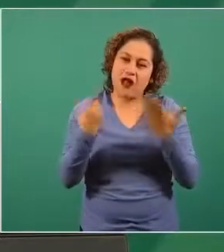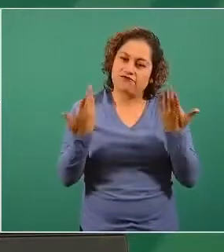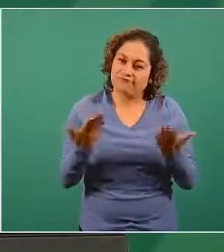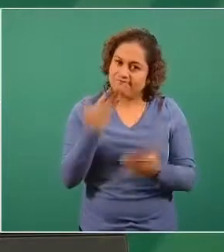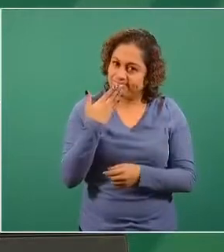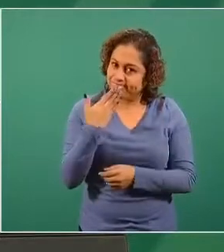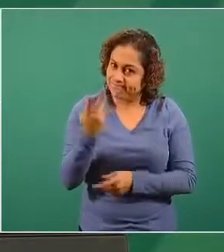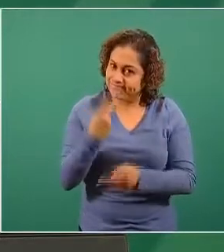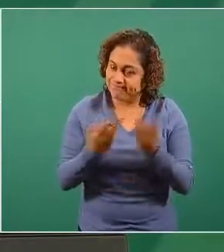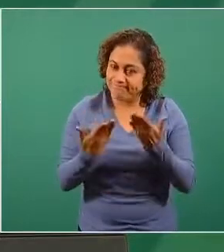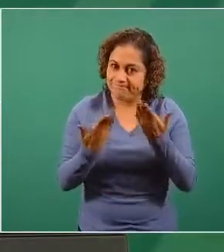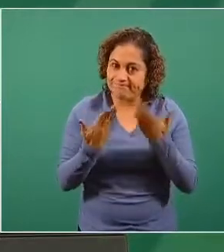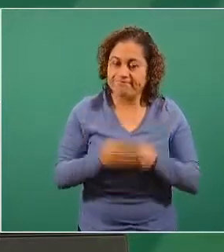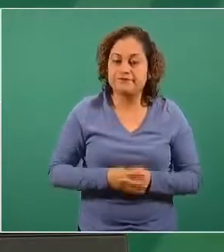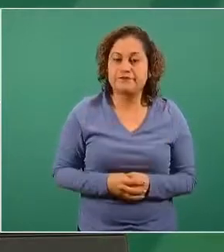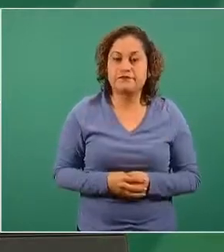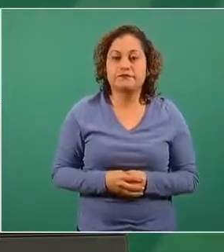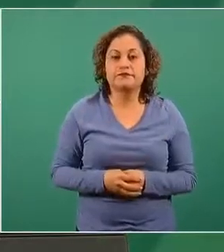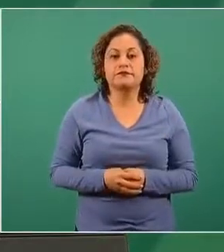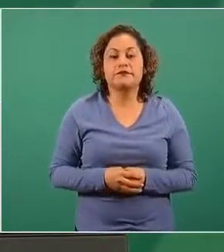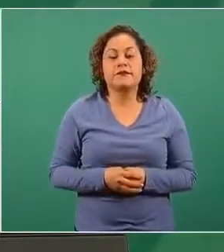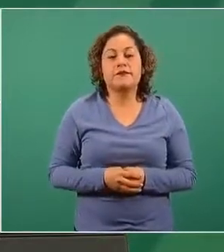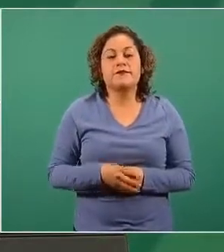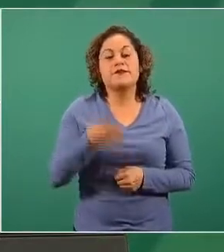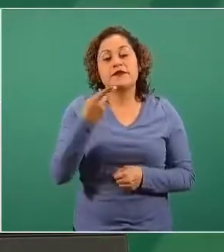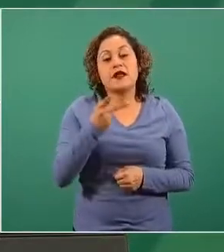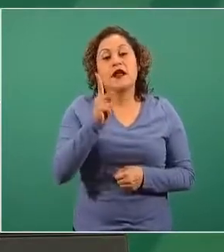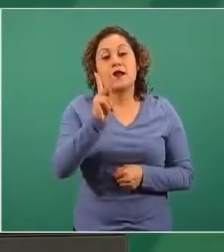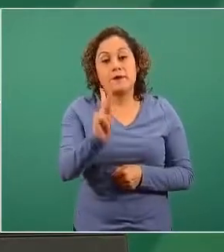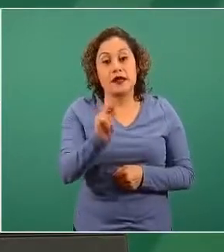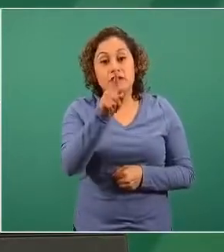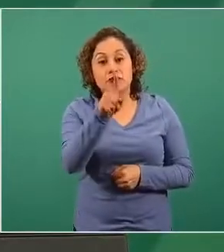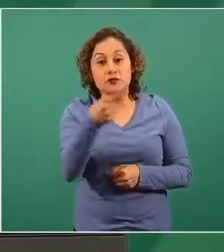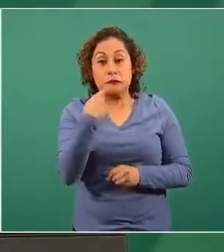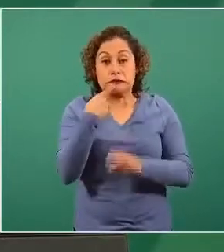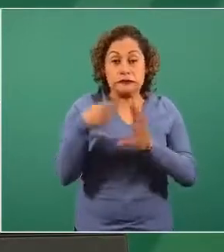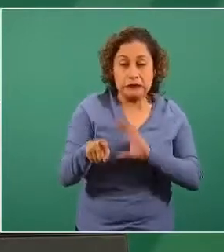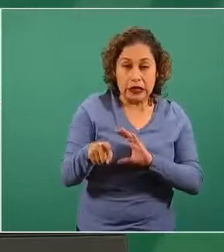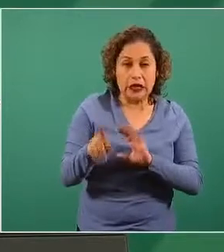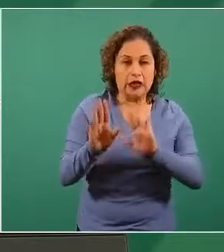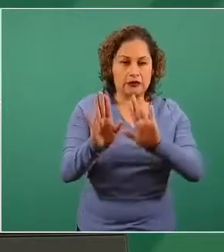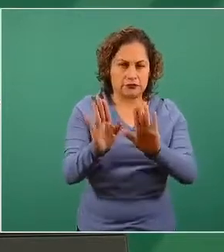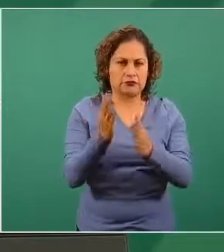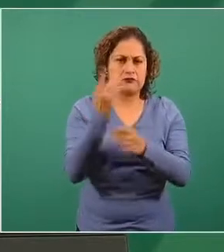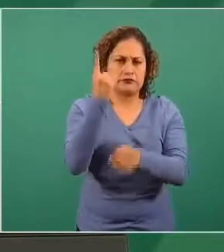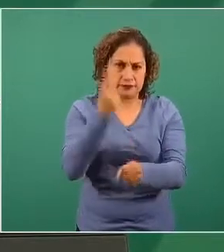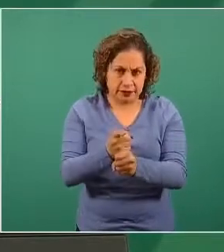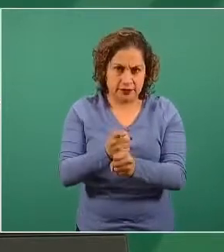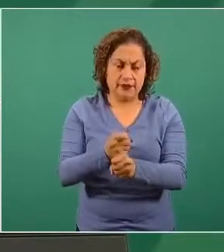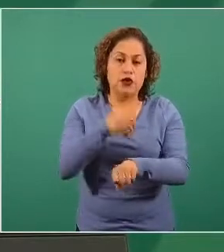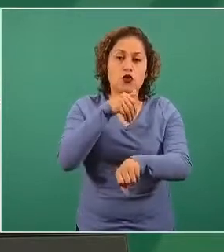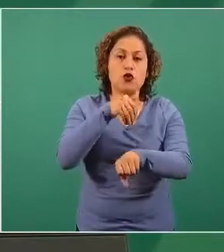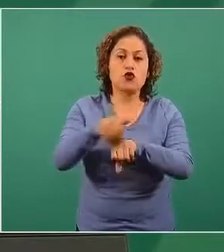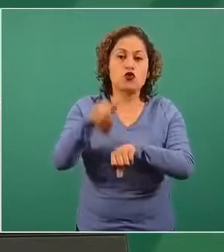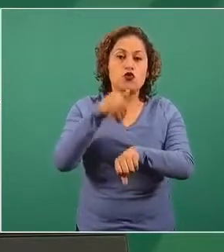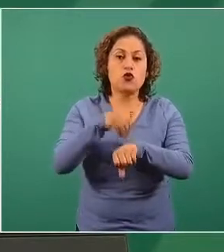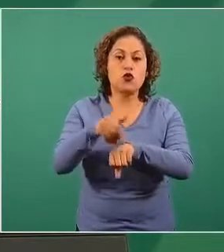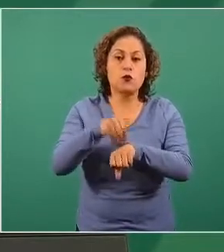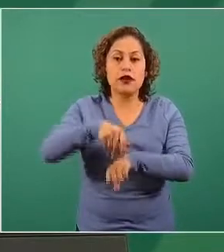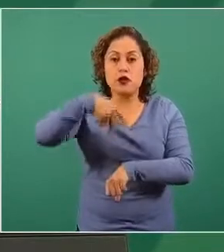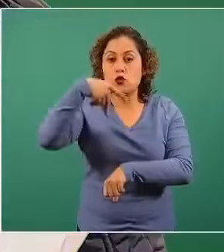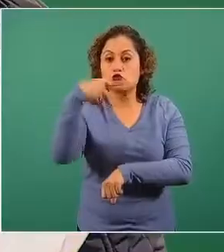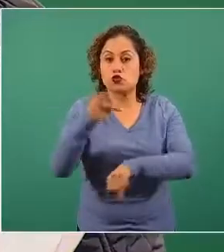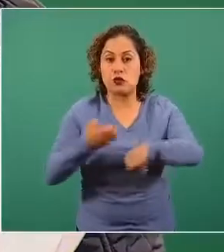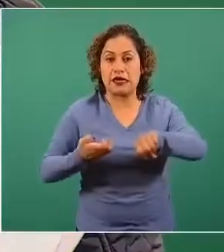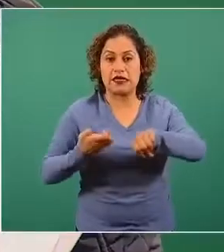pero antes busque la información ya sea en el teléfono del Estado de la República donde usted